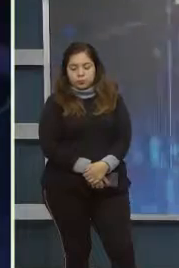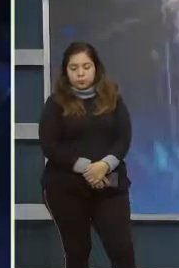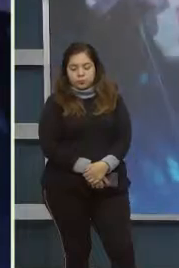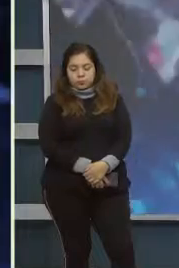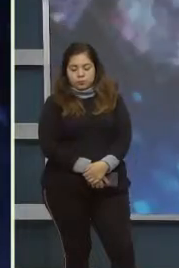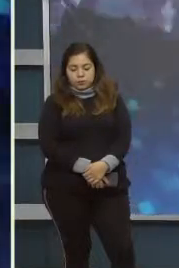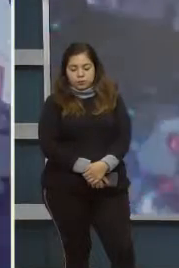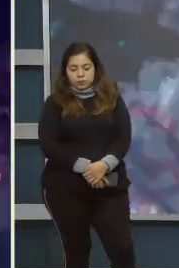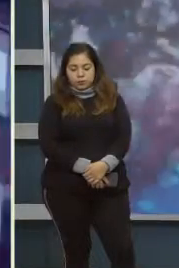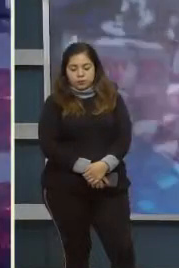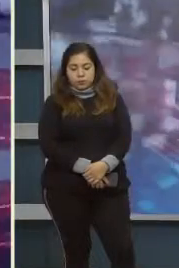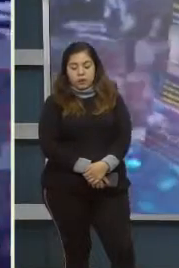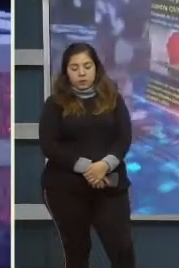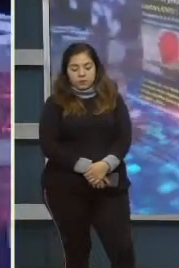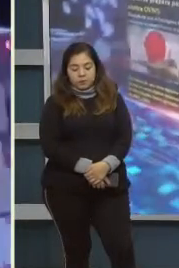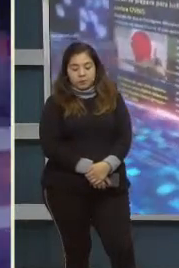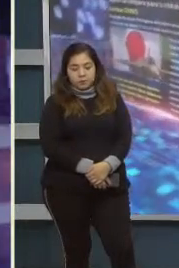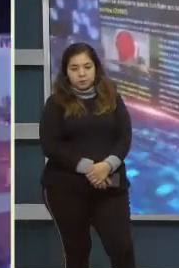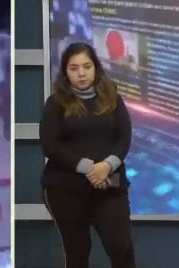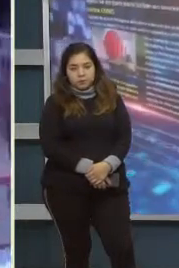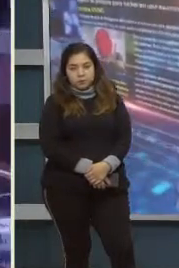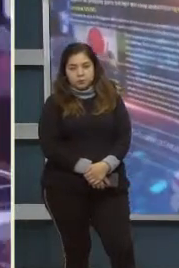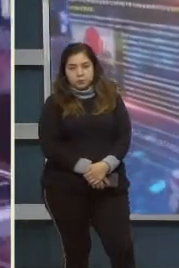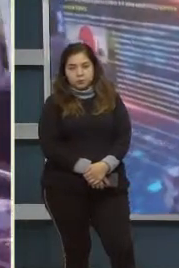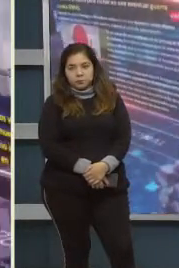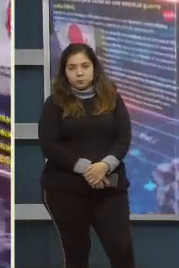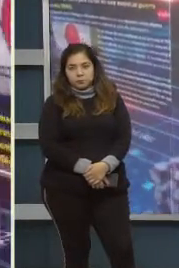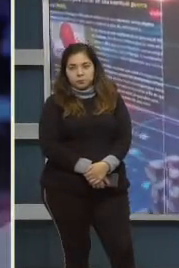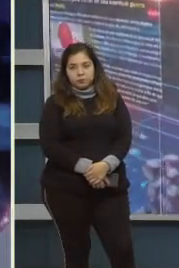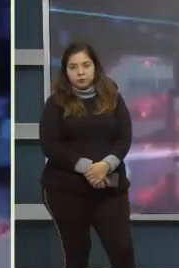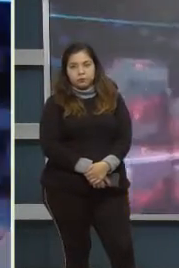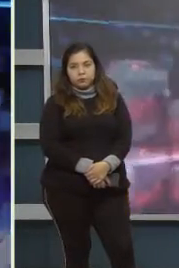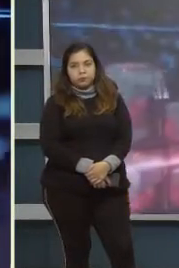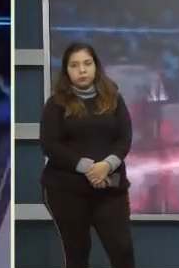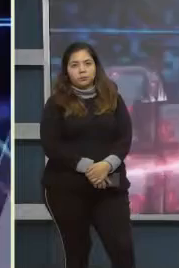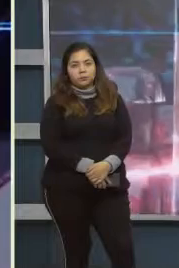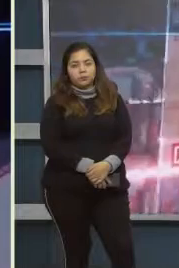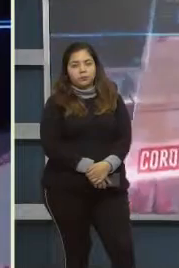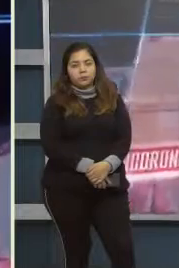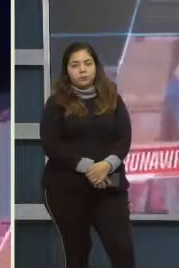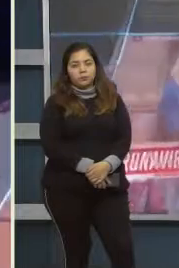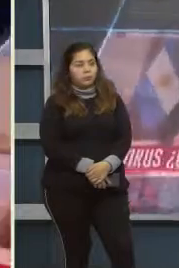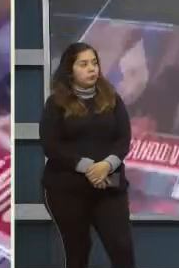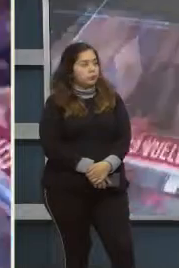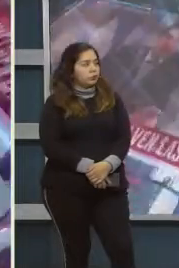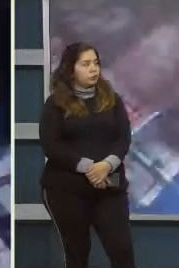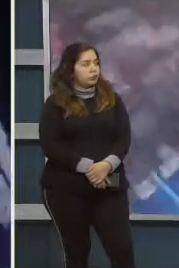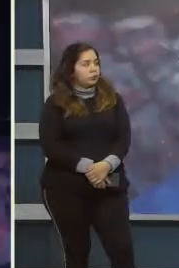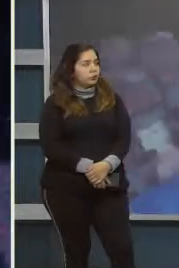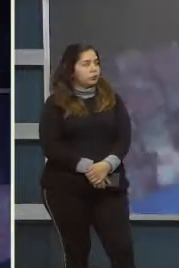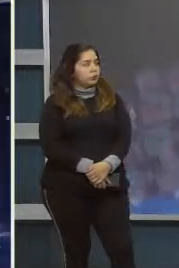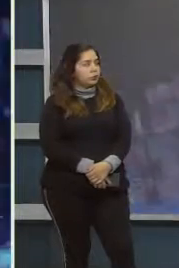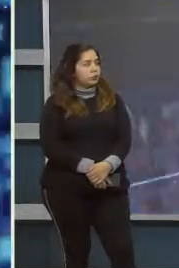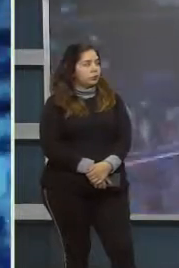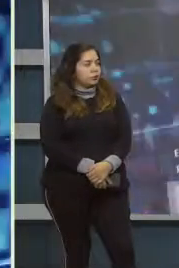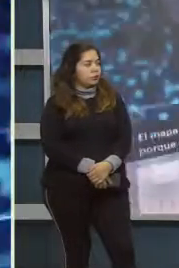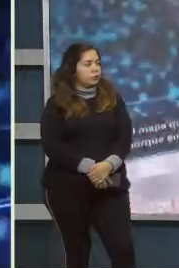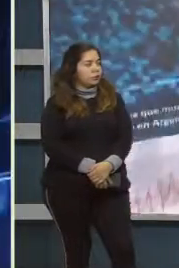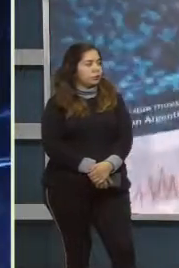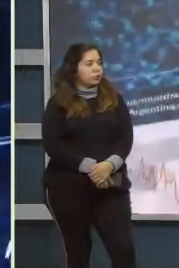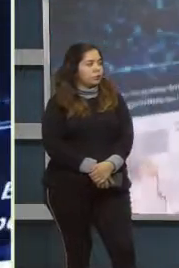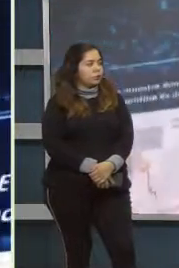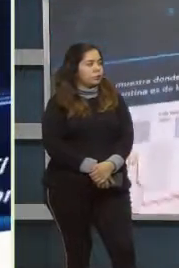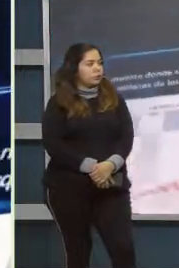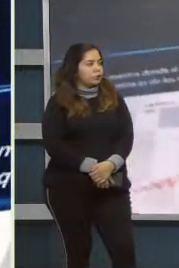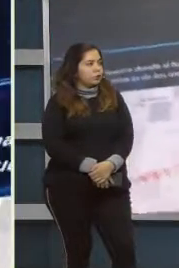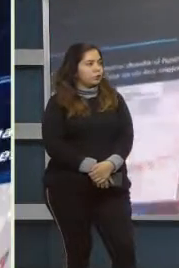Todavía no tenemos fecha. Y esto va a ser para los chicos de sexto grado y de sexto año. Nada